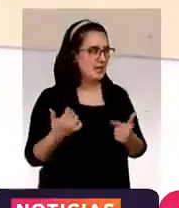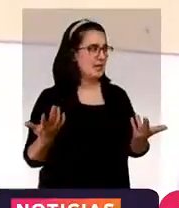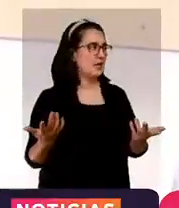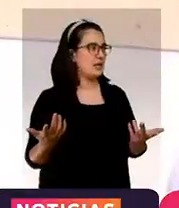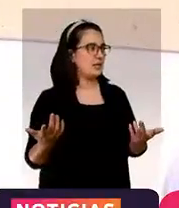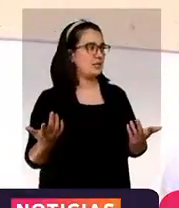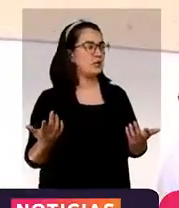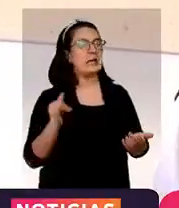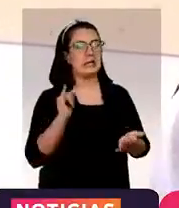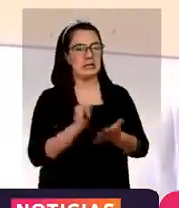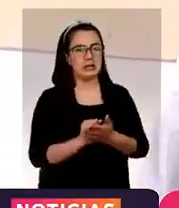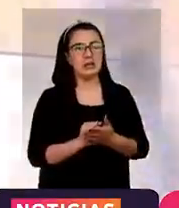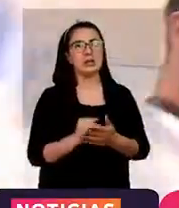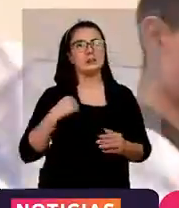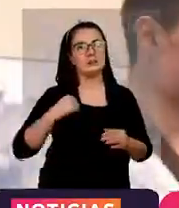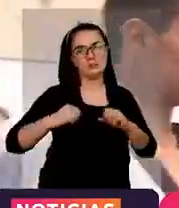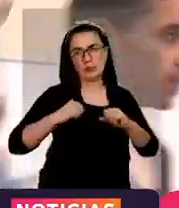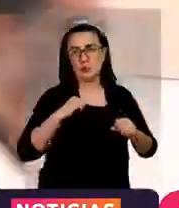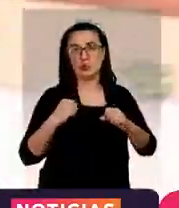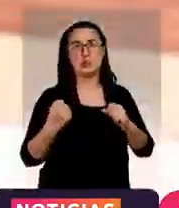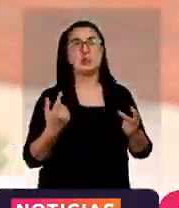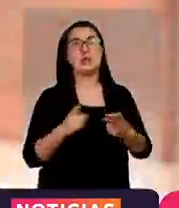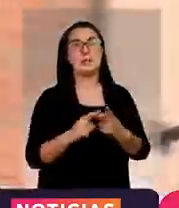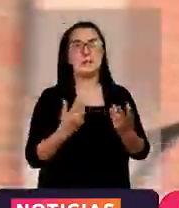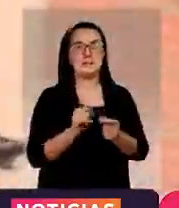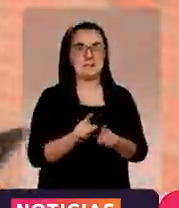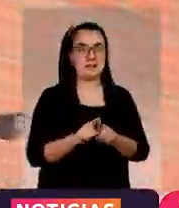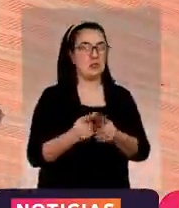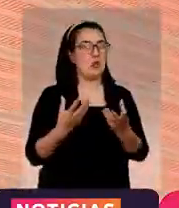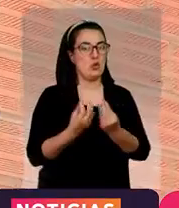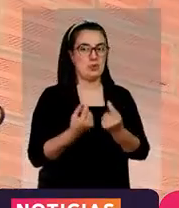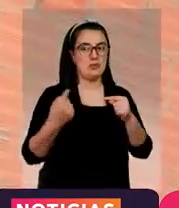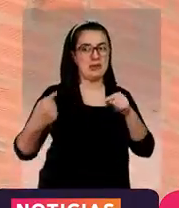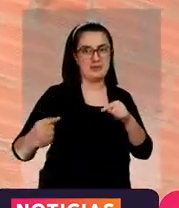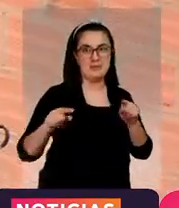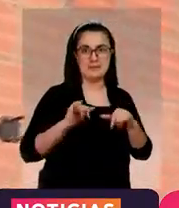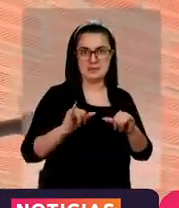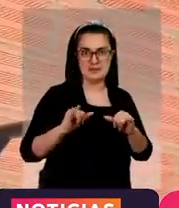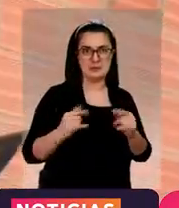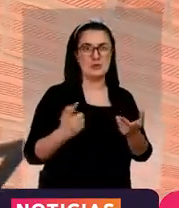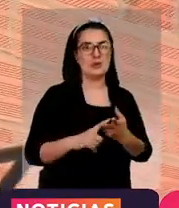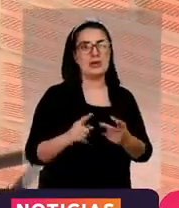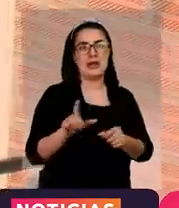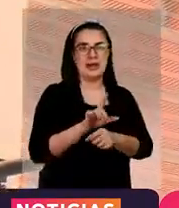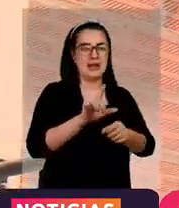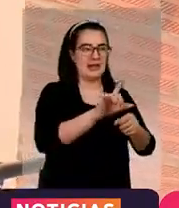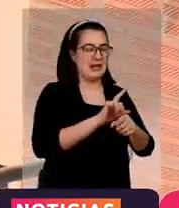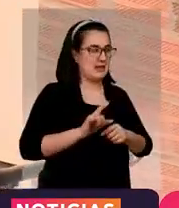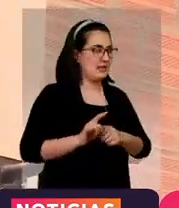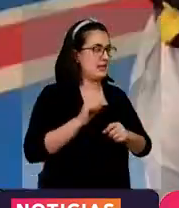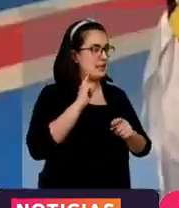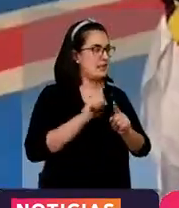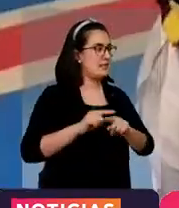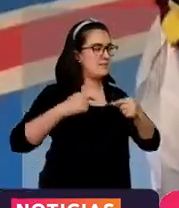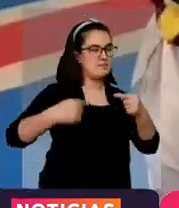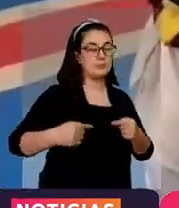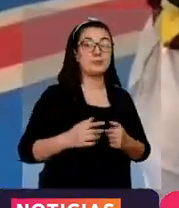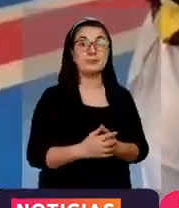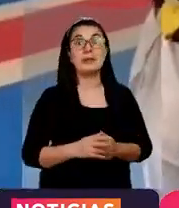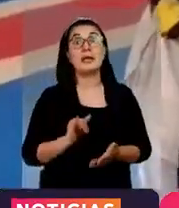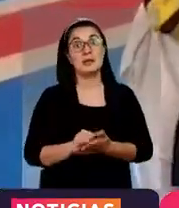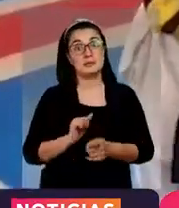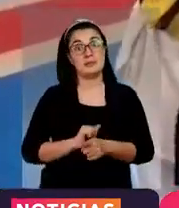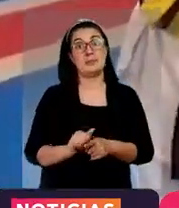entonces pues nos enfrentamos, claro, de la misma categoría, de las diferentes ligas y hacemos combates. La preparación se